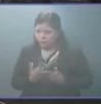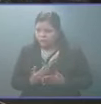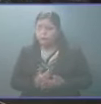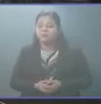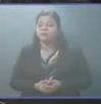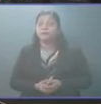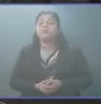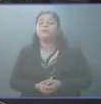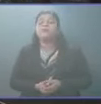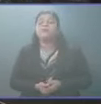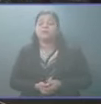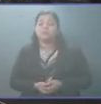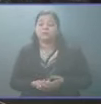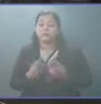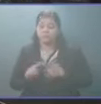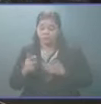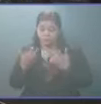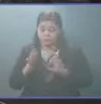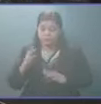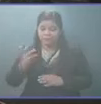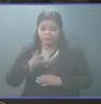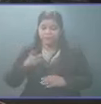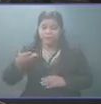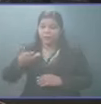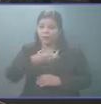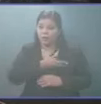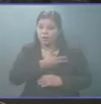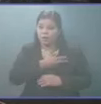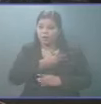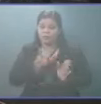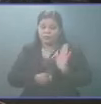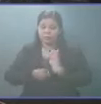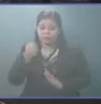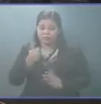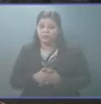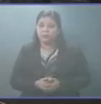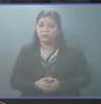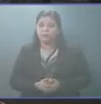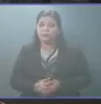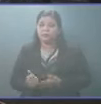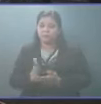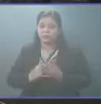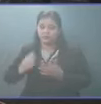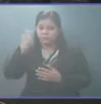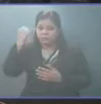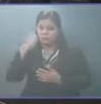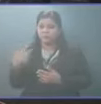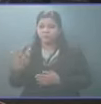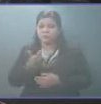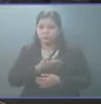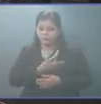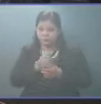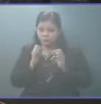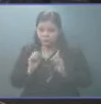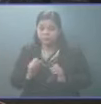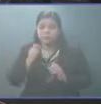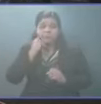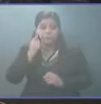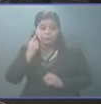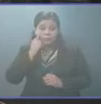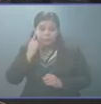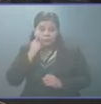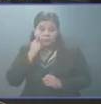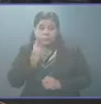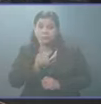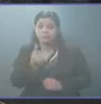Y es donde la gerontología tiene una labor, pienso yo, muy importante, mezclada con los cuidados paliativos,